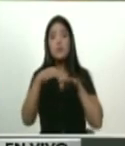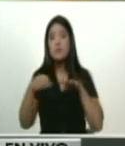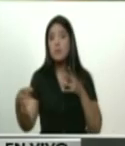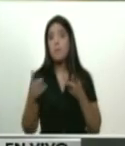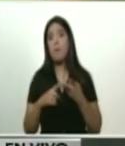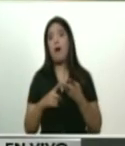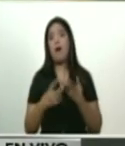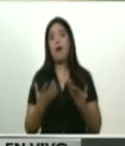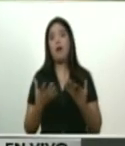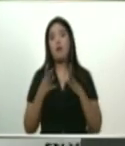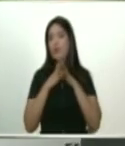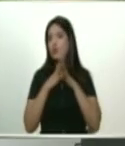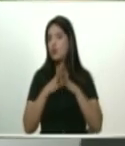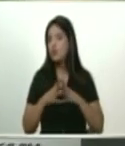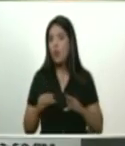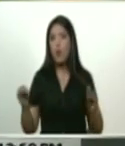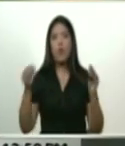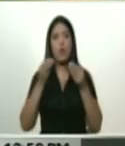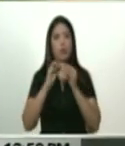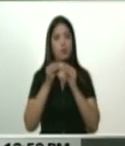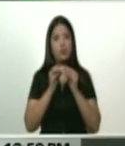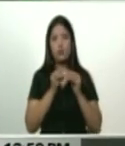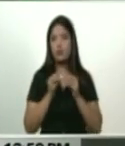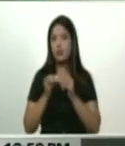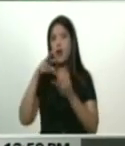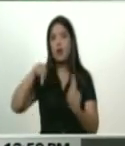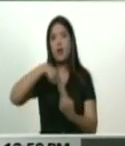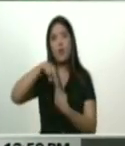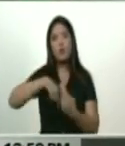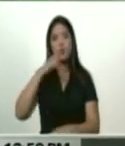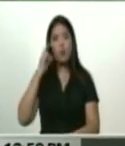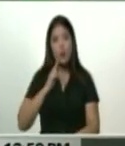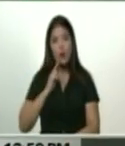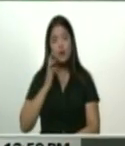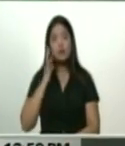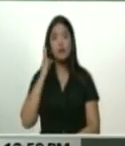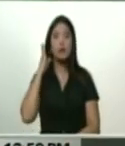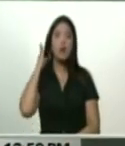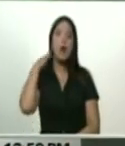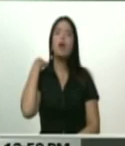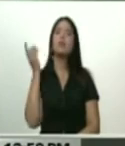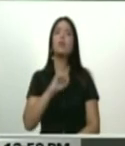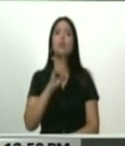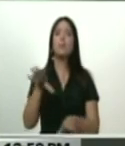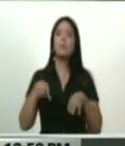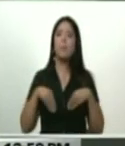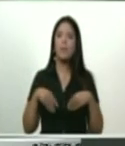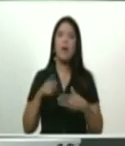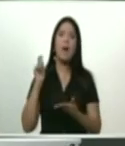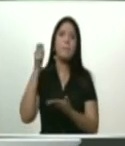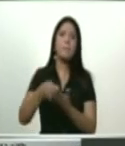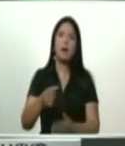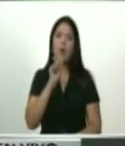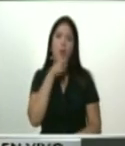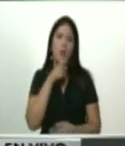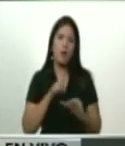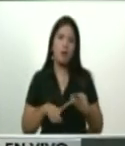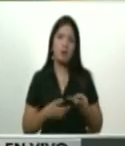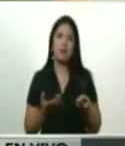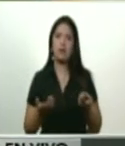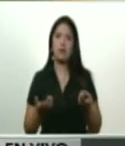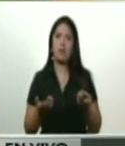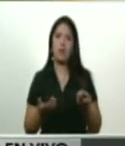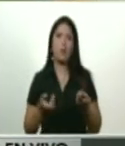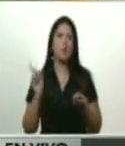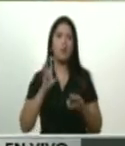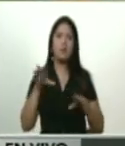Teatro Principal, todos ellos teatros recuperados por la Revolución Bolivariana. También se oponen a las pensiones de los viejitos, también se